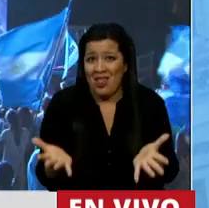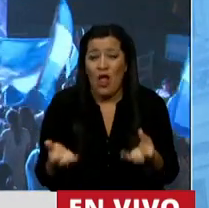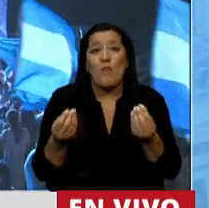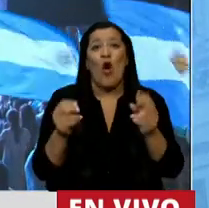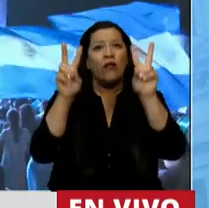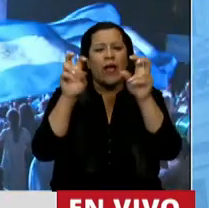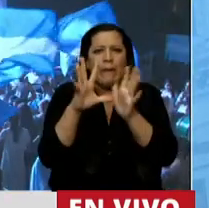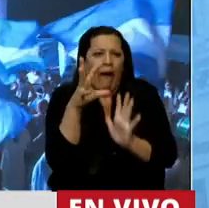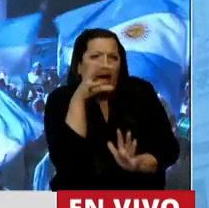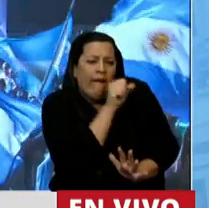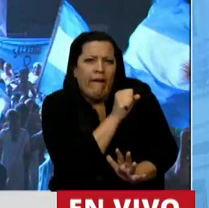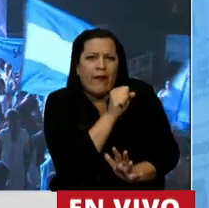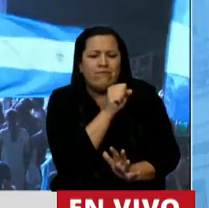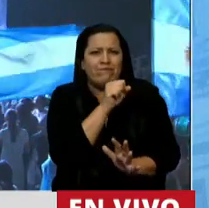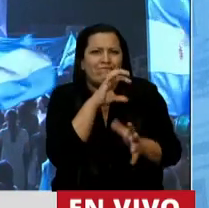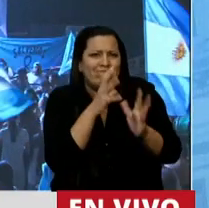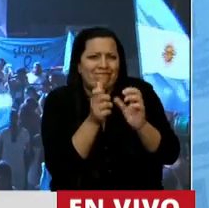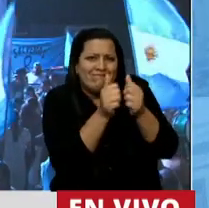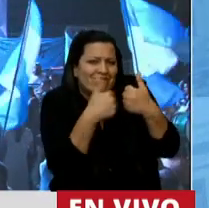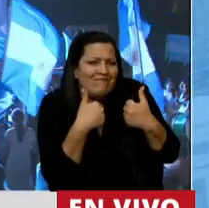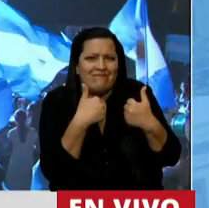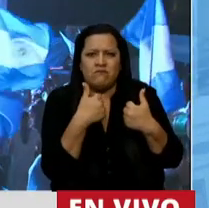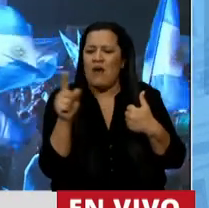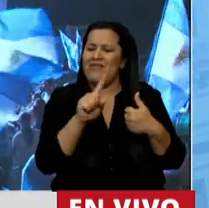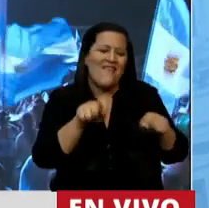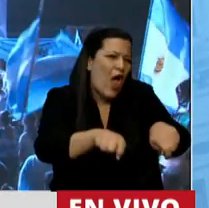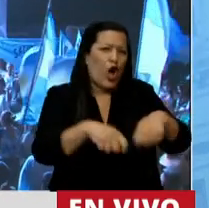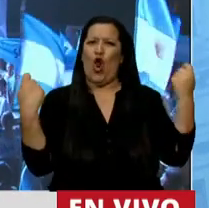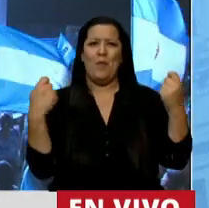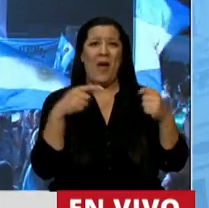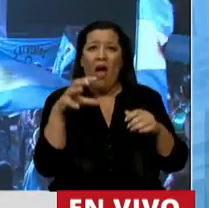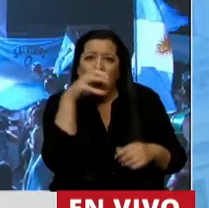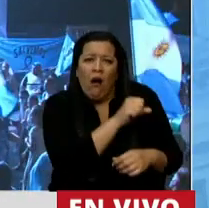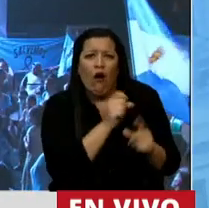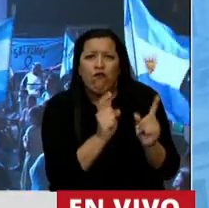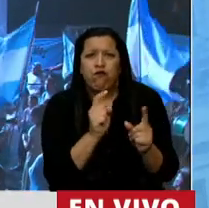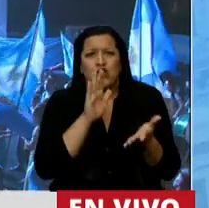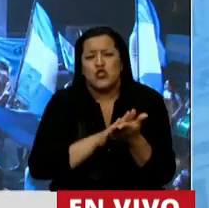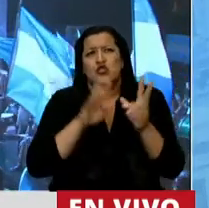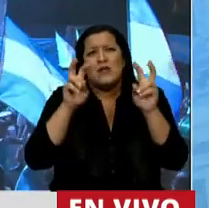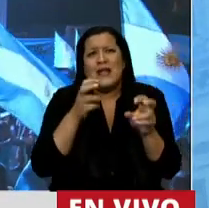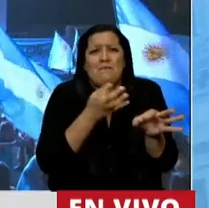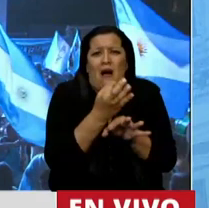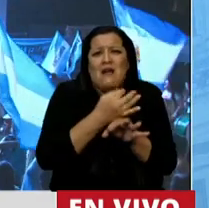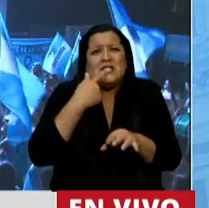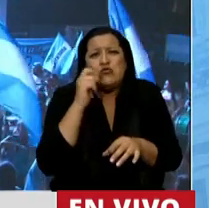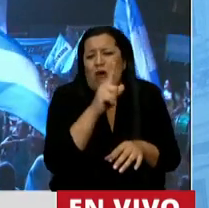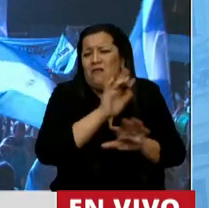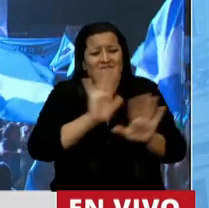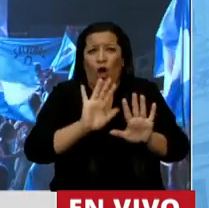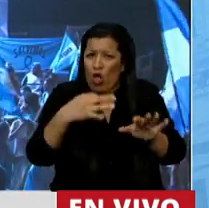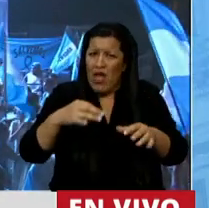un tema tabú, o es un tema tabú. Debemos romper esas estructuras. Esas estructuras se deben romper con